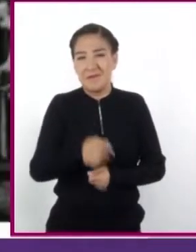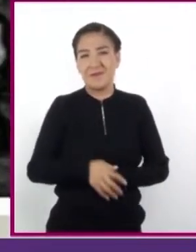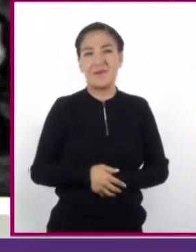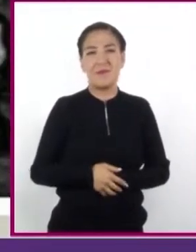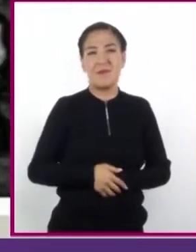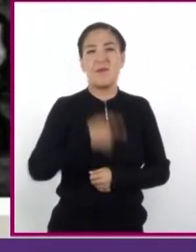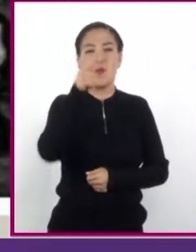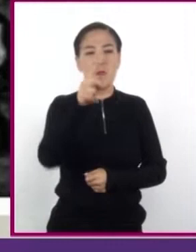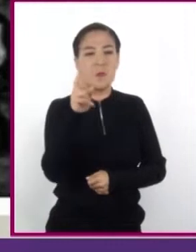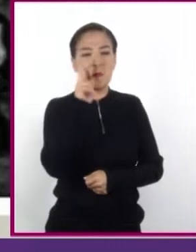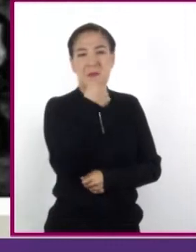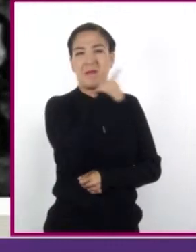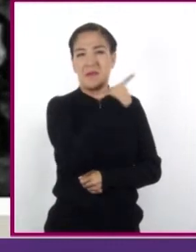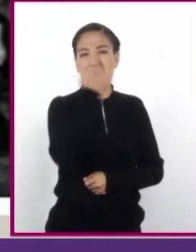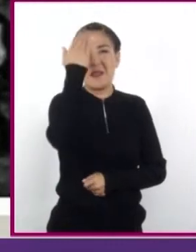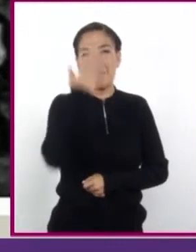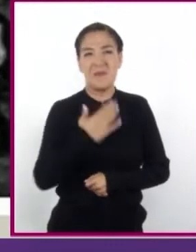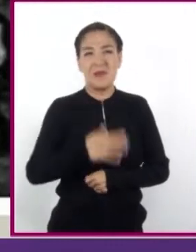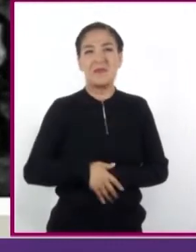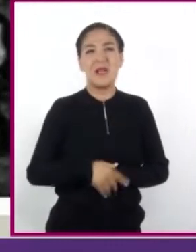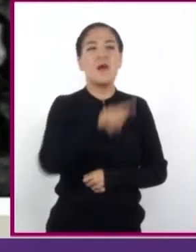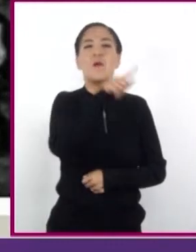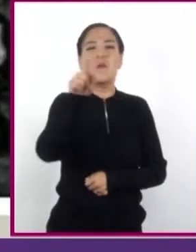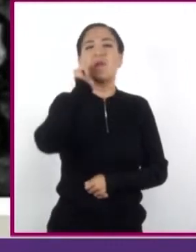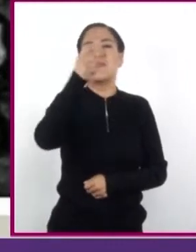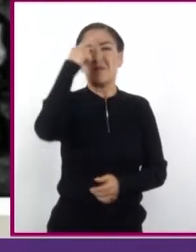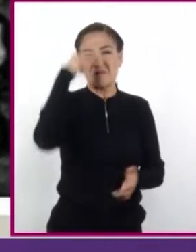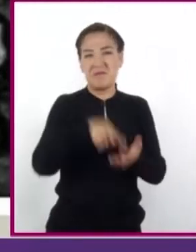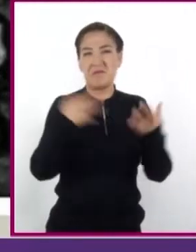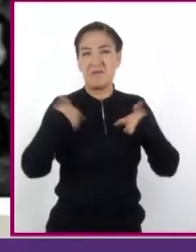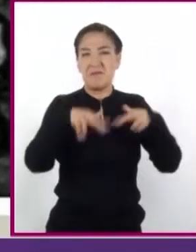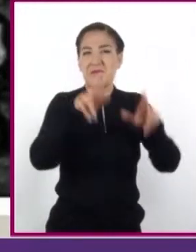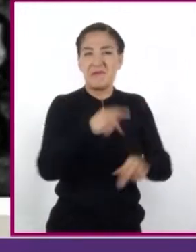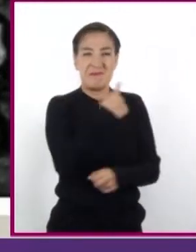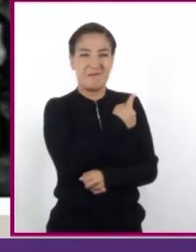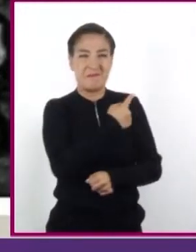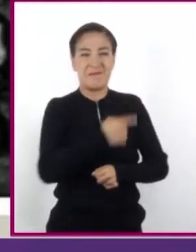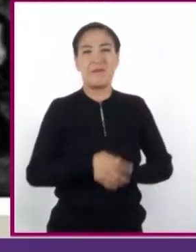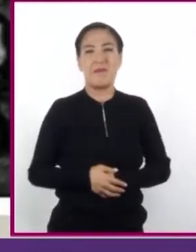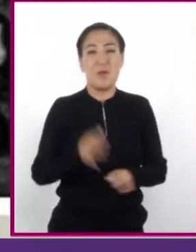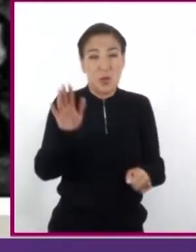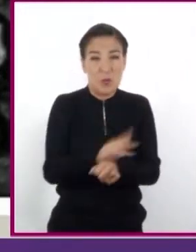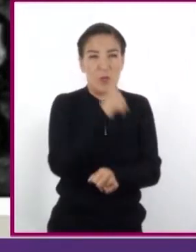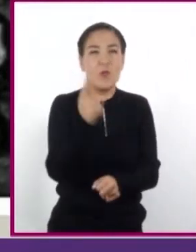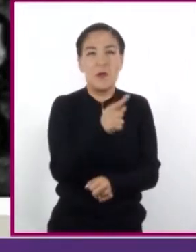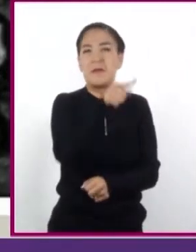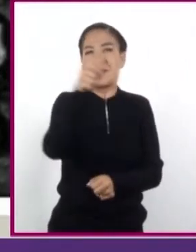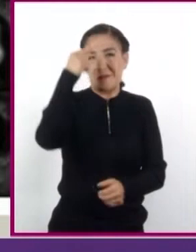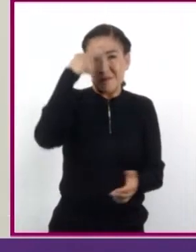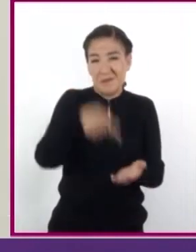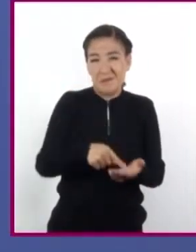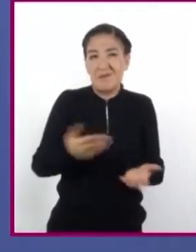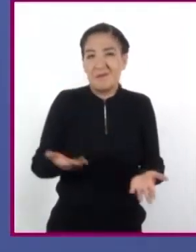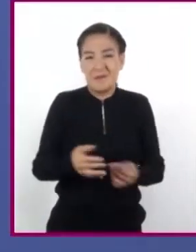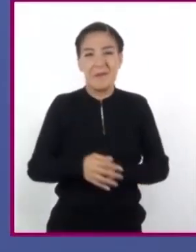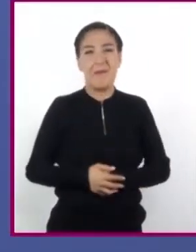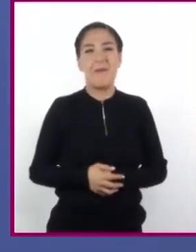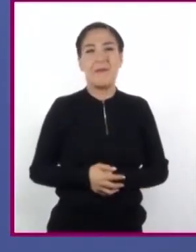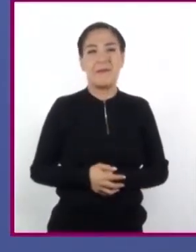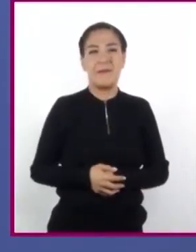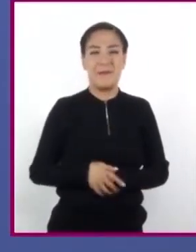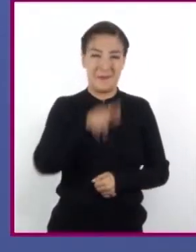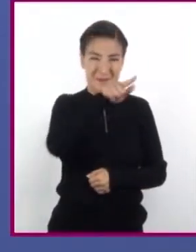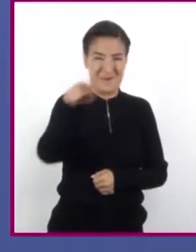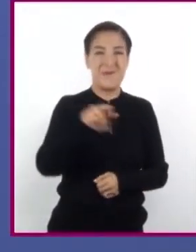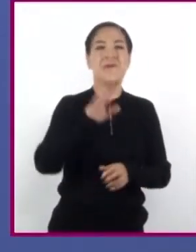observan en la imagen? ¿Qué creen que represente? ¿Por qué lo creen? Como